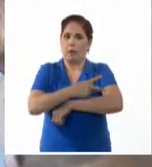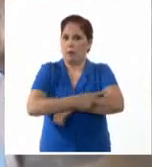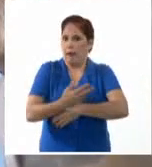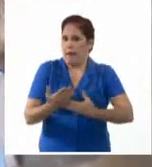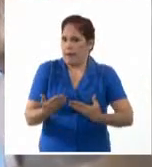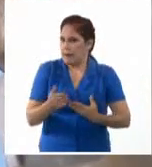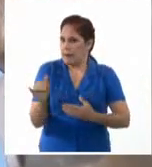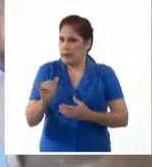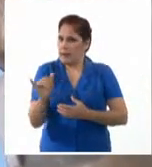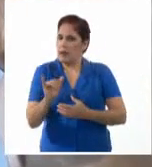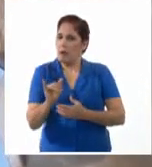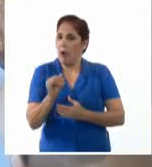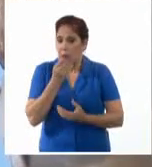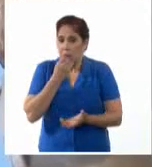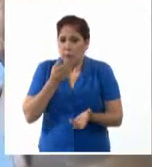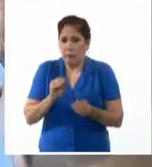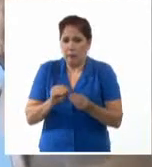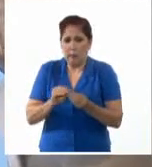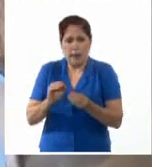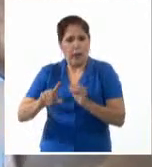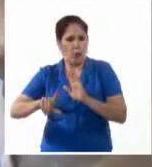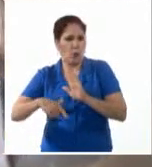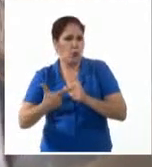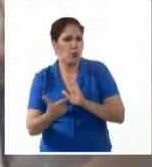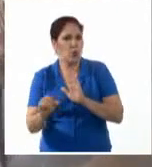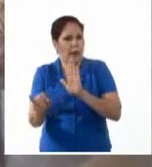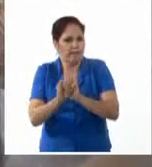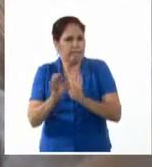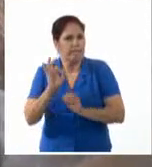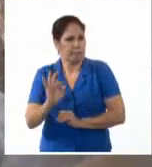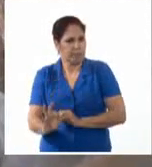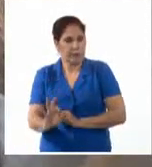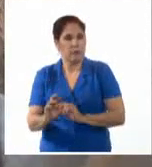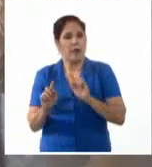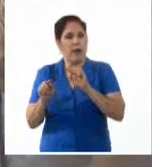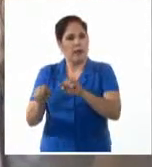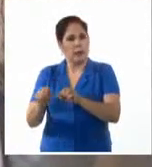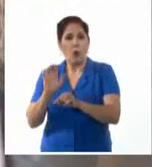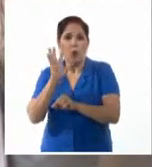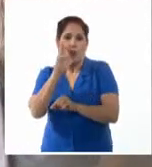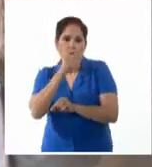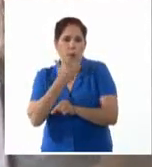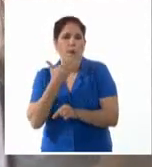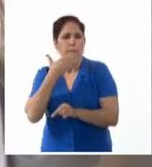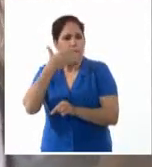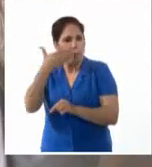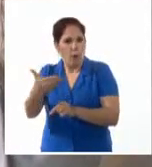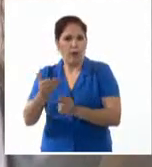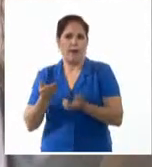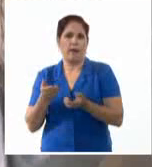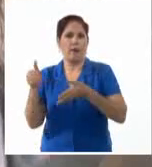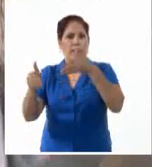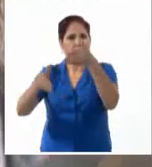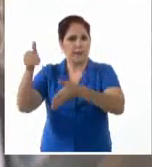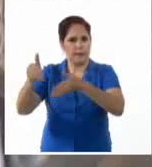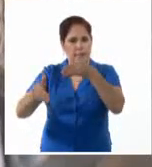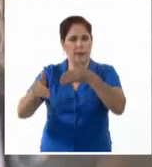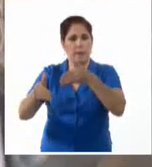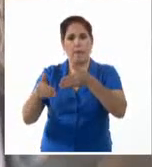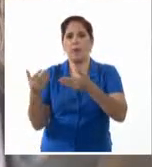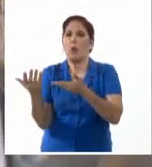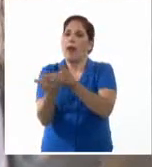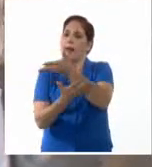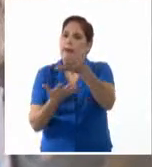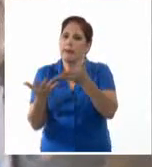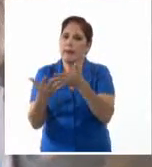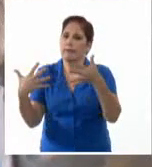vuelva a ocupar un sitial, a tener un rol preponderante, y que la interacción que